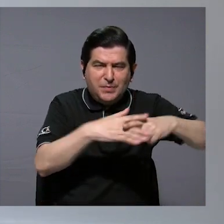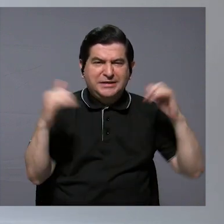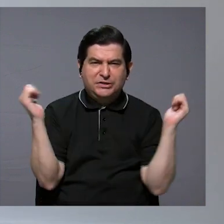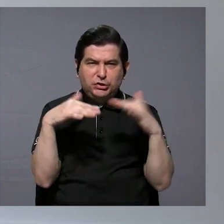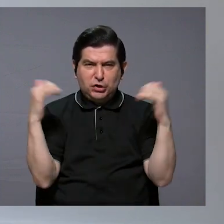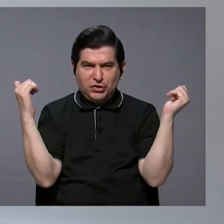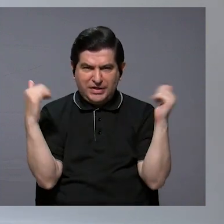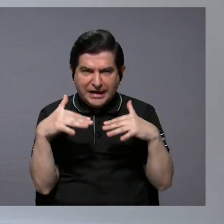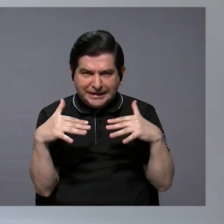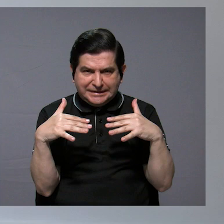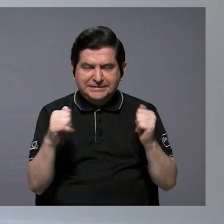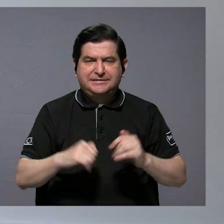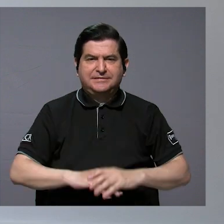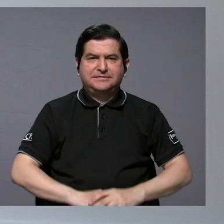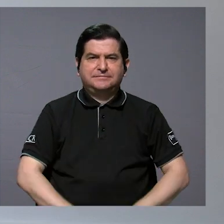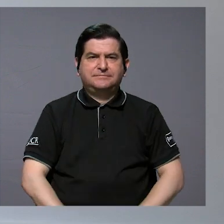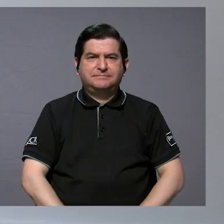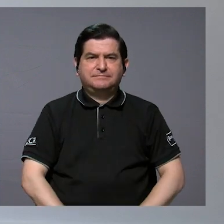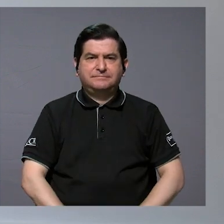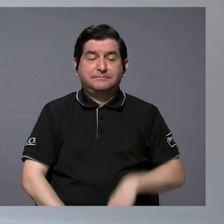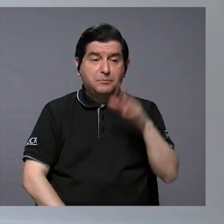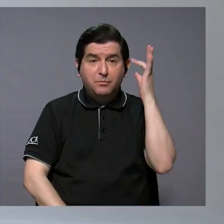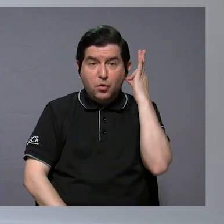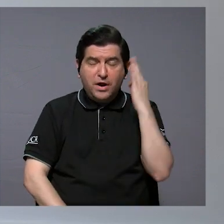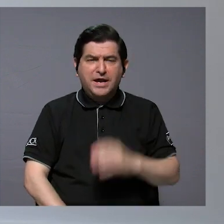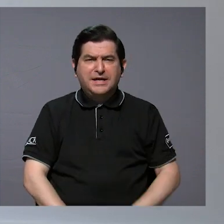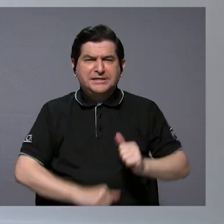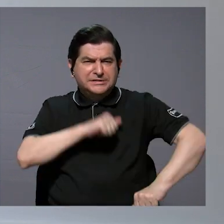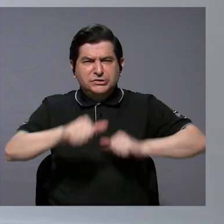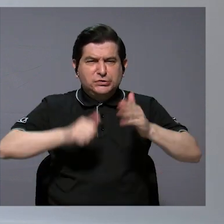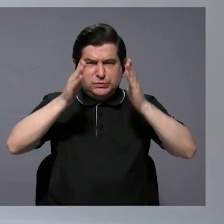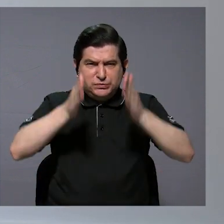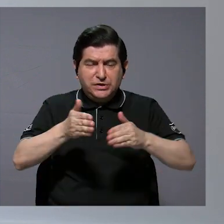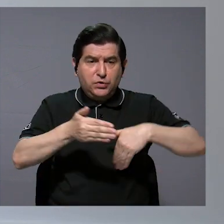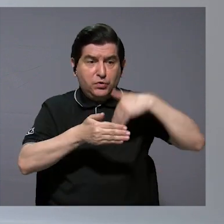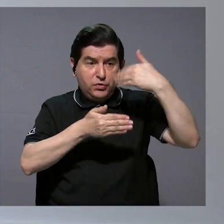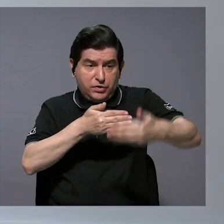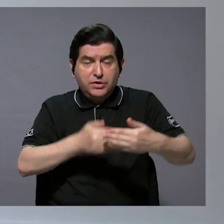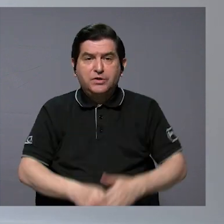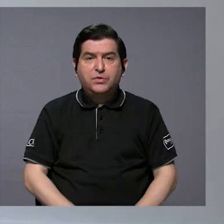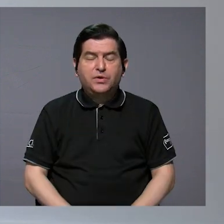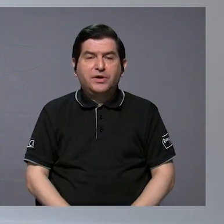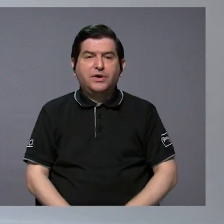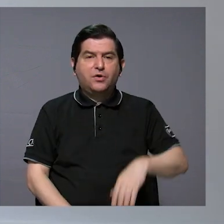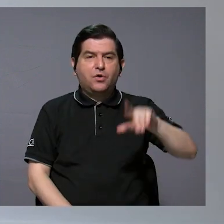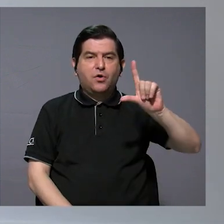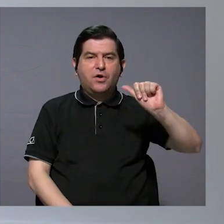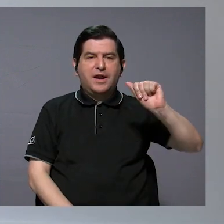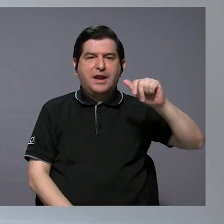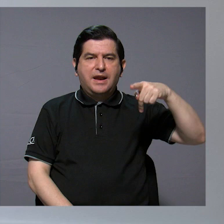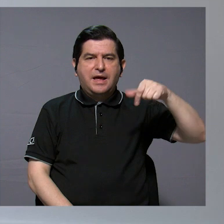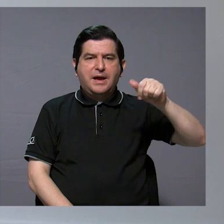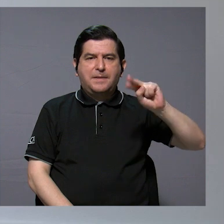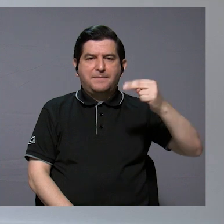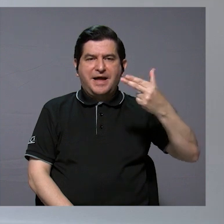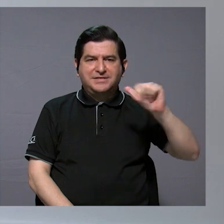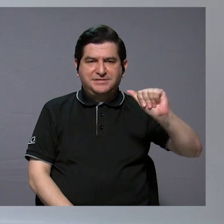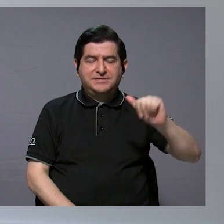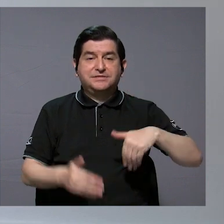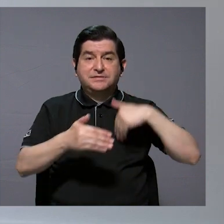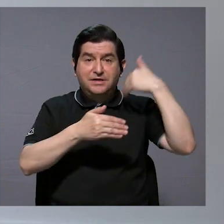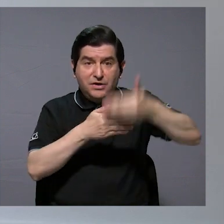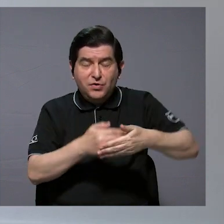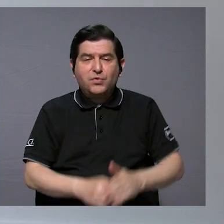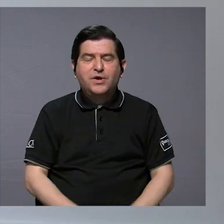como instrumento de guerra, ¿verdad? De estas mujeres aguerridas que después pasaron a ser La Pancha, que